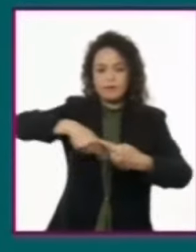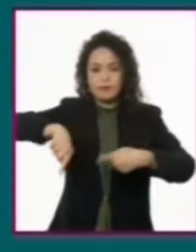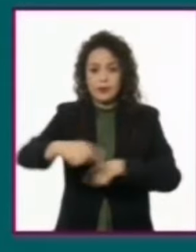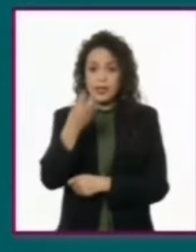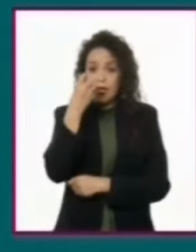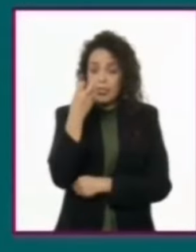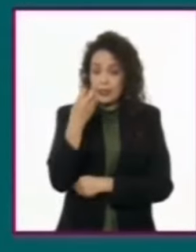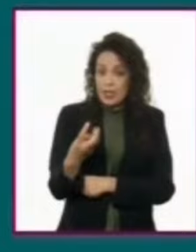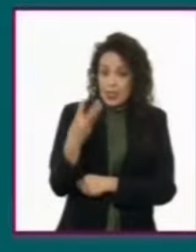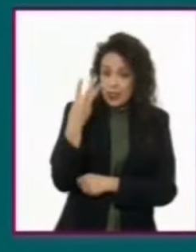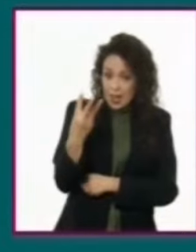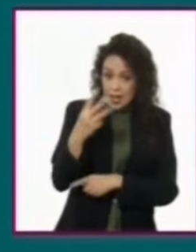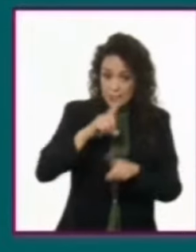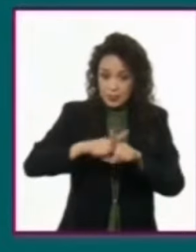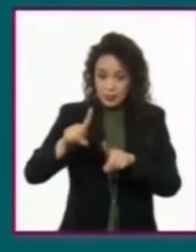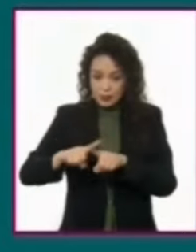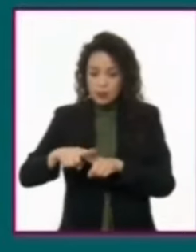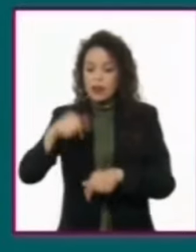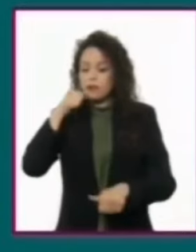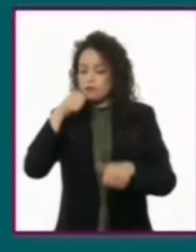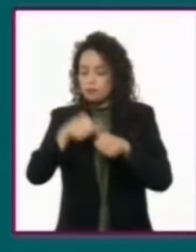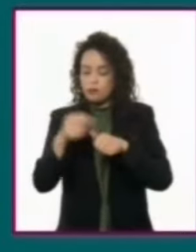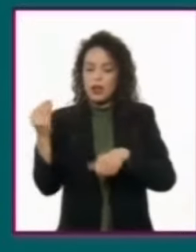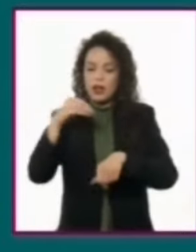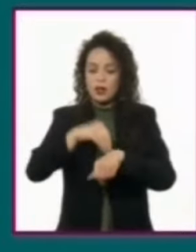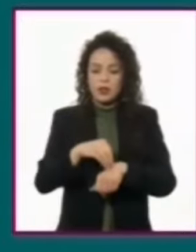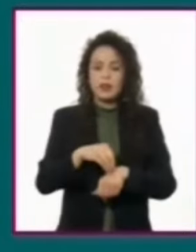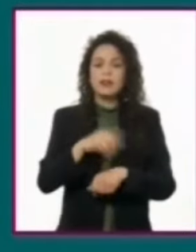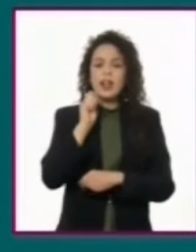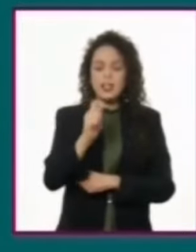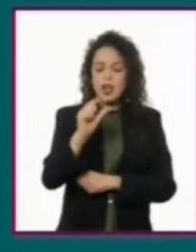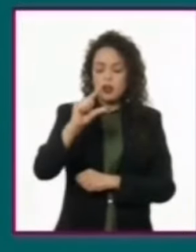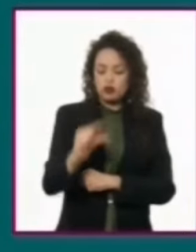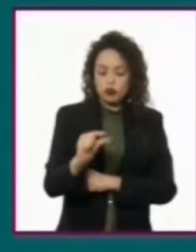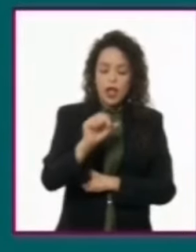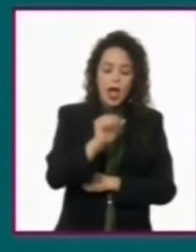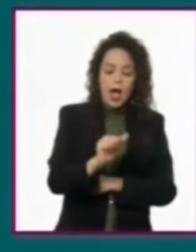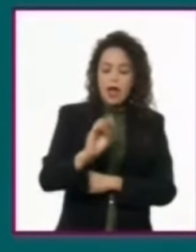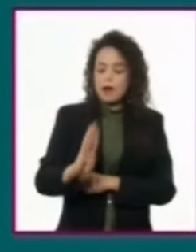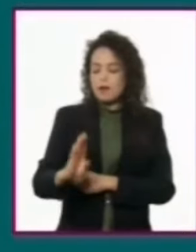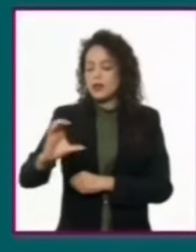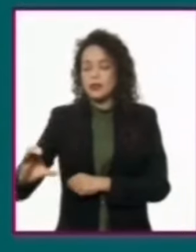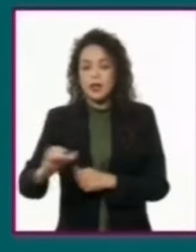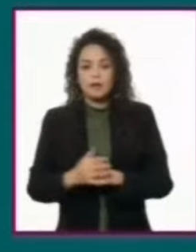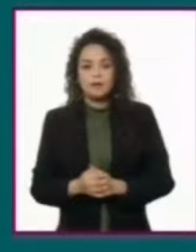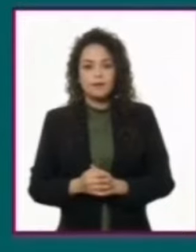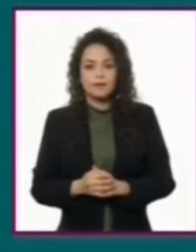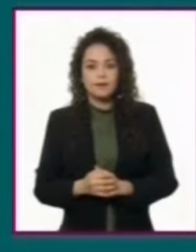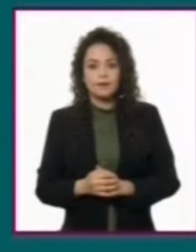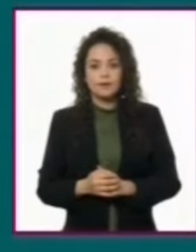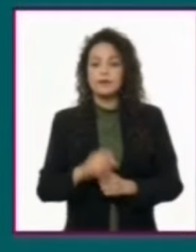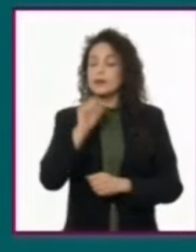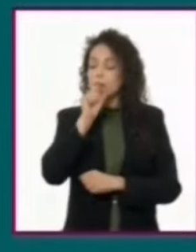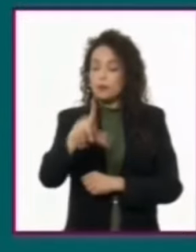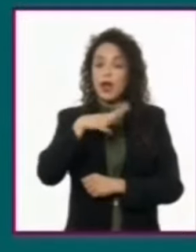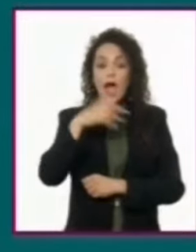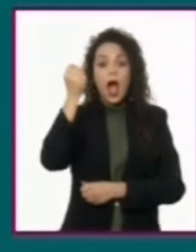se denotan con las letras minúsculas A, B y C. También hay algunas